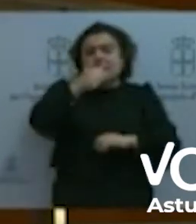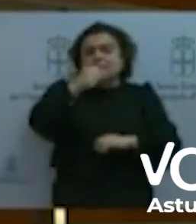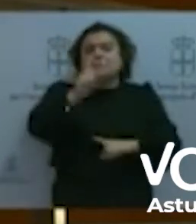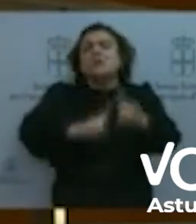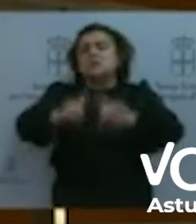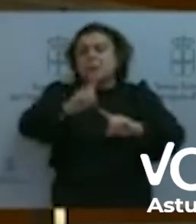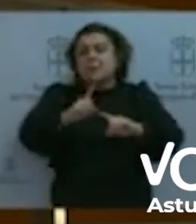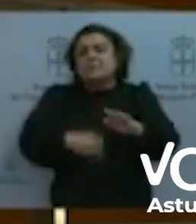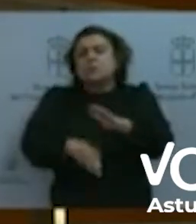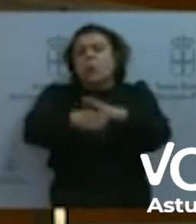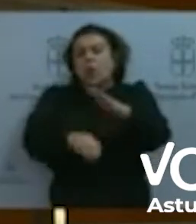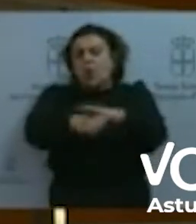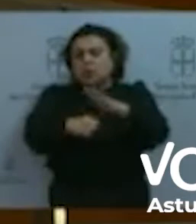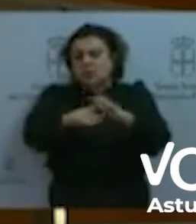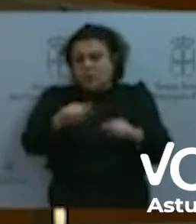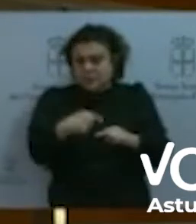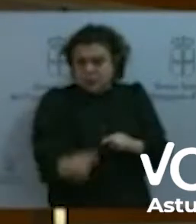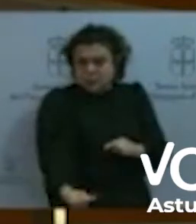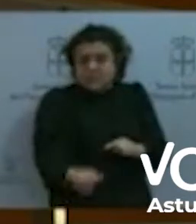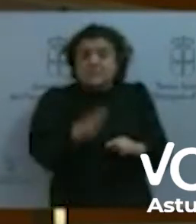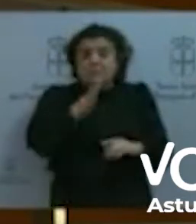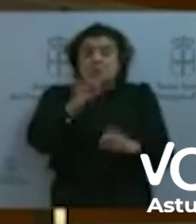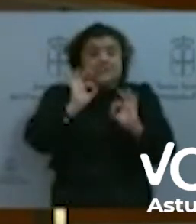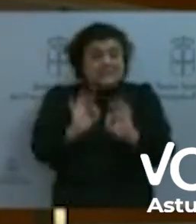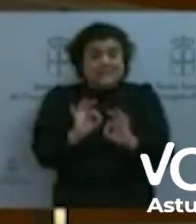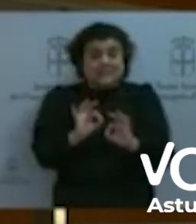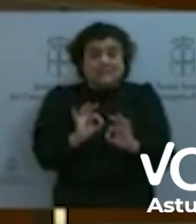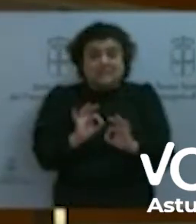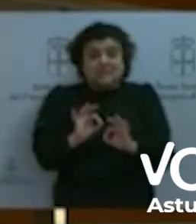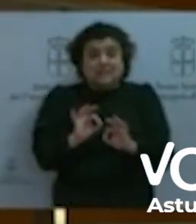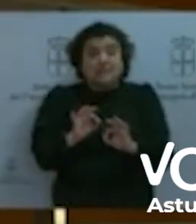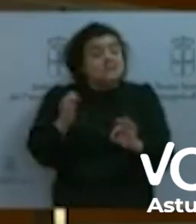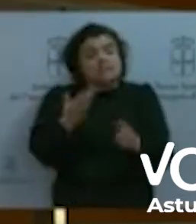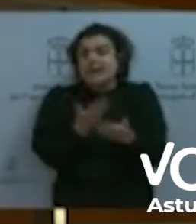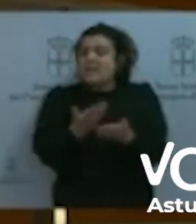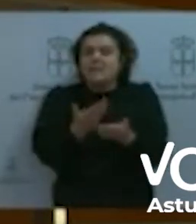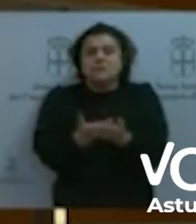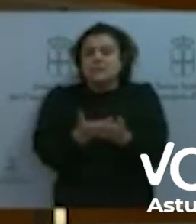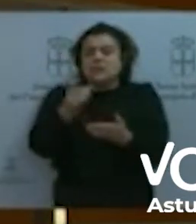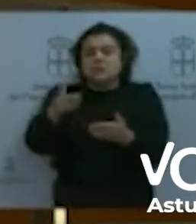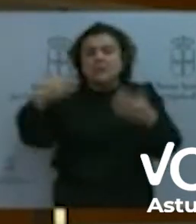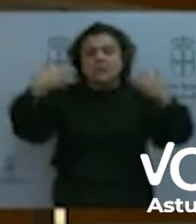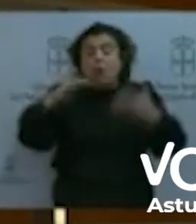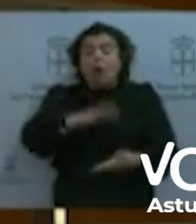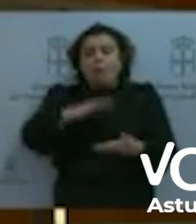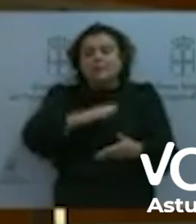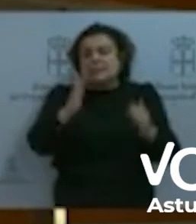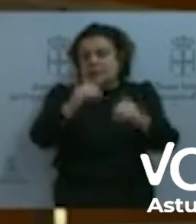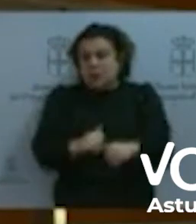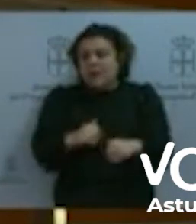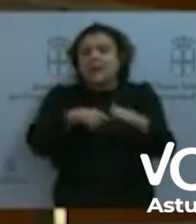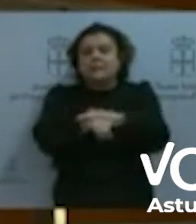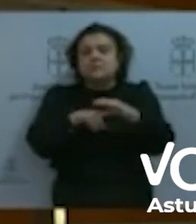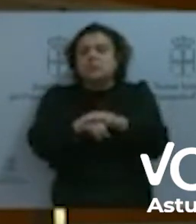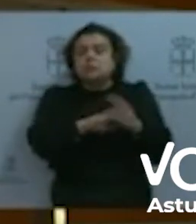si es así, queda demostrada su incompetencia y la incompetencia de sus gestores. Y en este ámbito los fallos se traducen